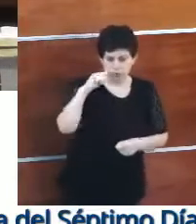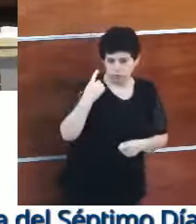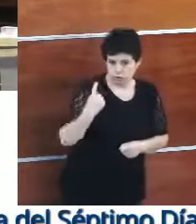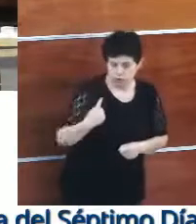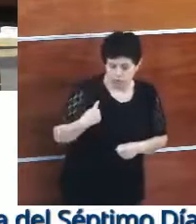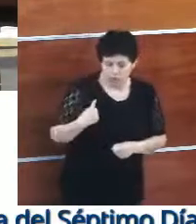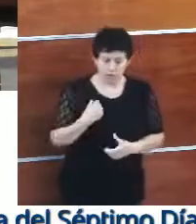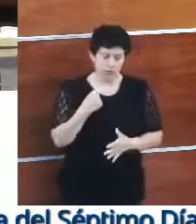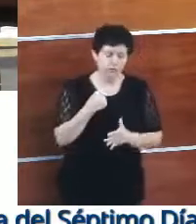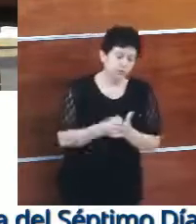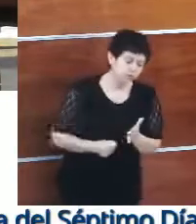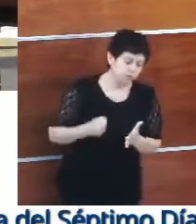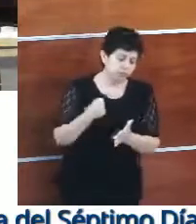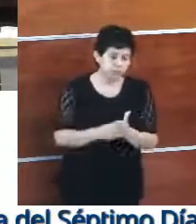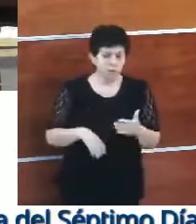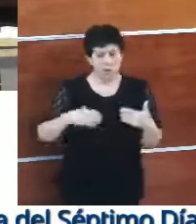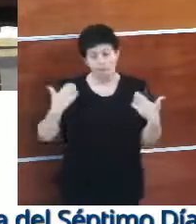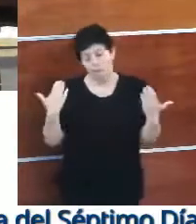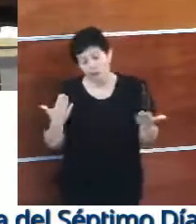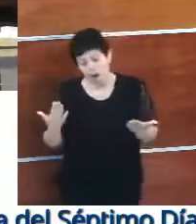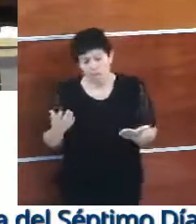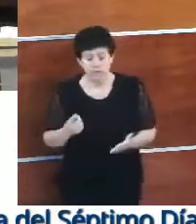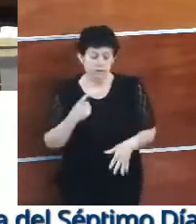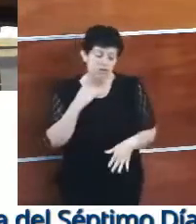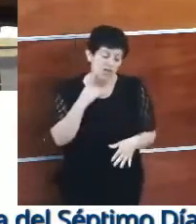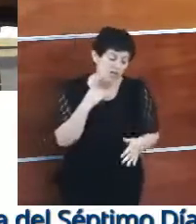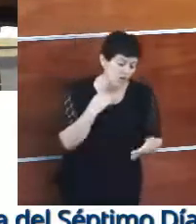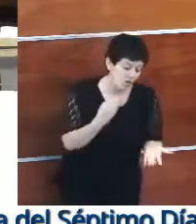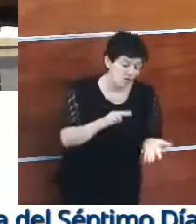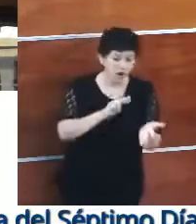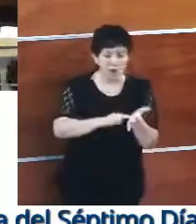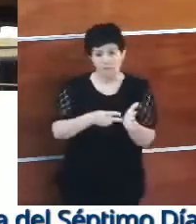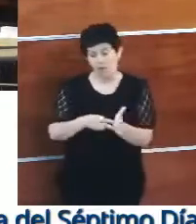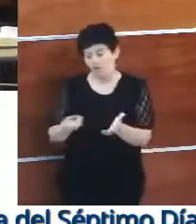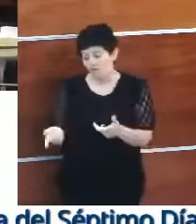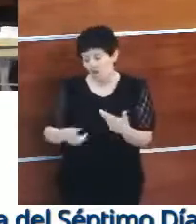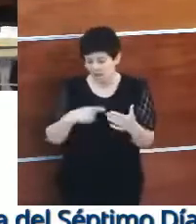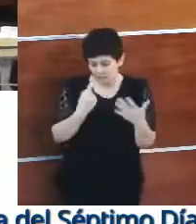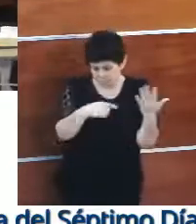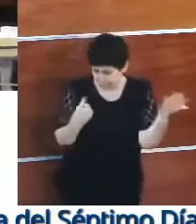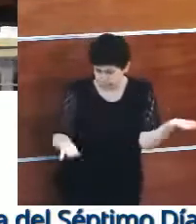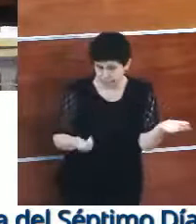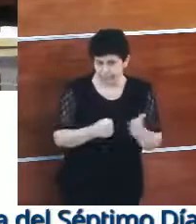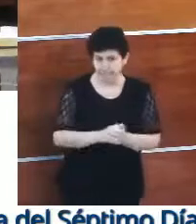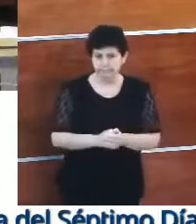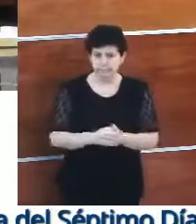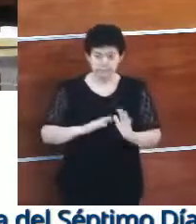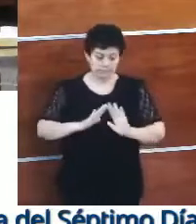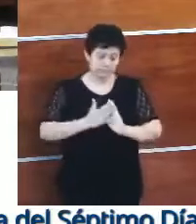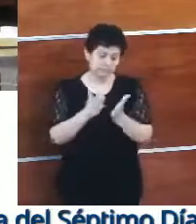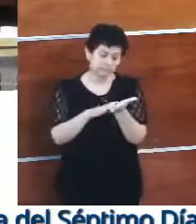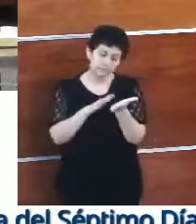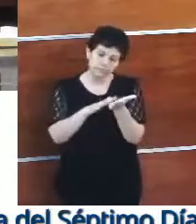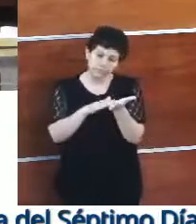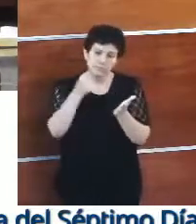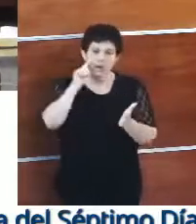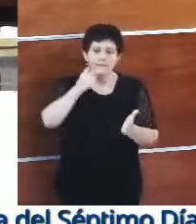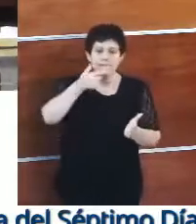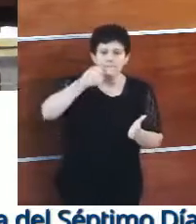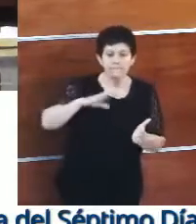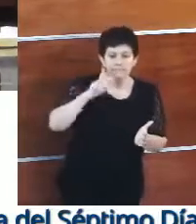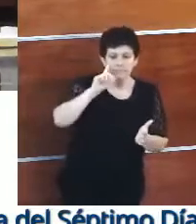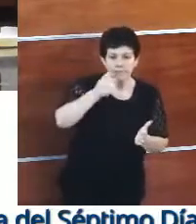con alguna adicción o con algún problema y no puede. Es aquí desde el Antiguo Testamento en donde Isaías nos